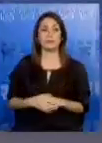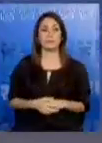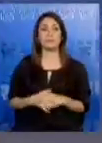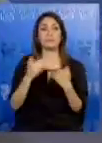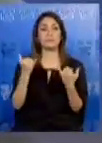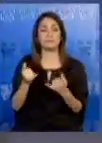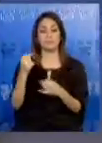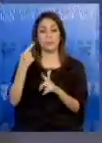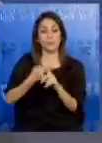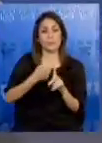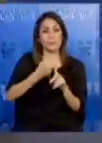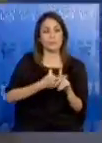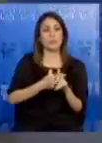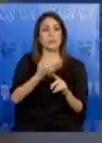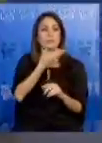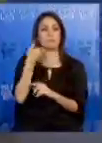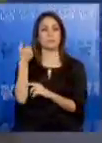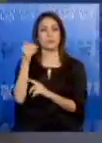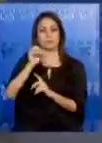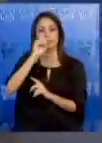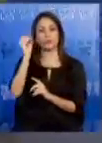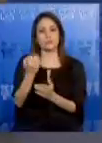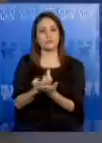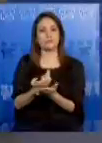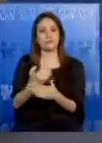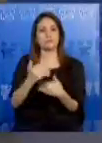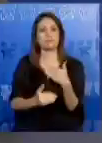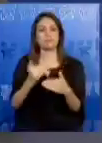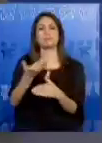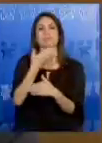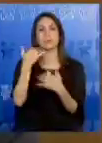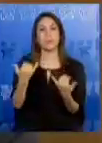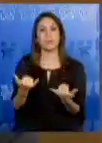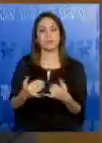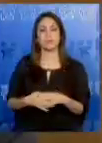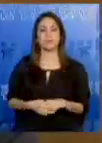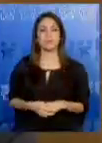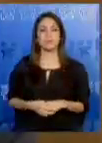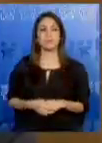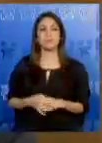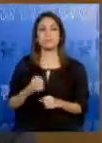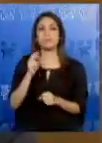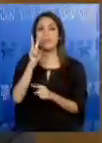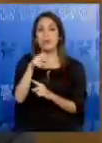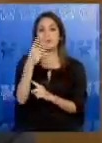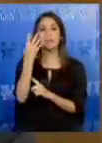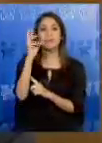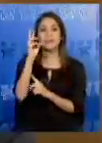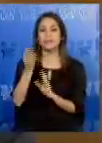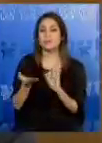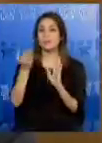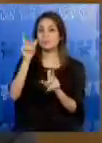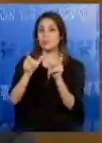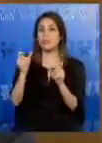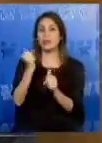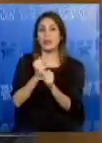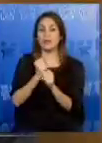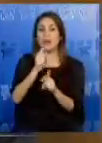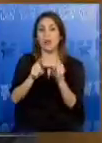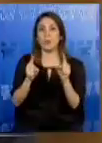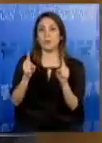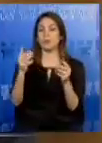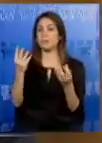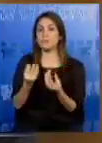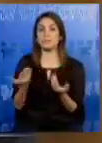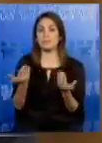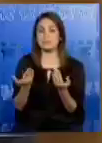meses existe una mejora sustancial de las cifras económicas del país. No ha aumentado el desempleo en el año 2016. El objetivo también era,